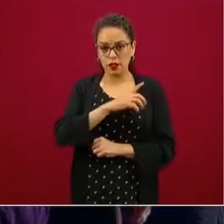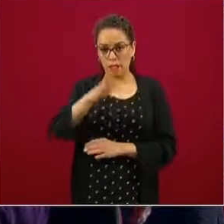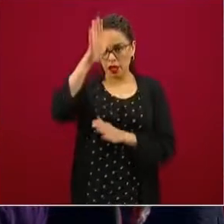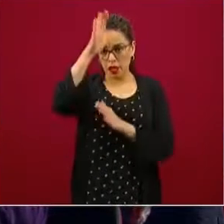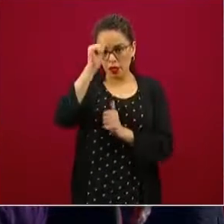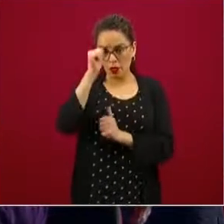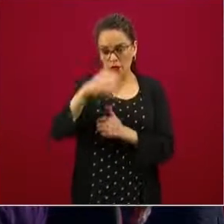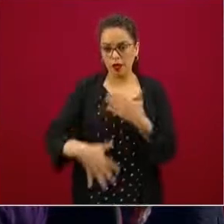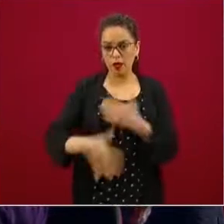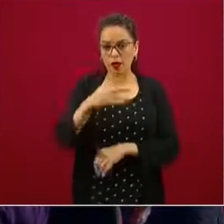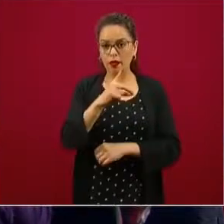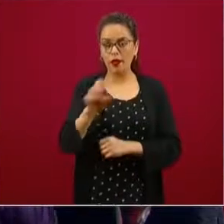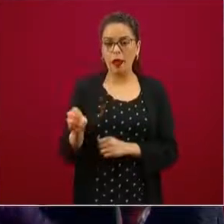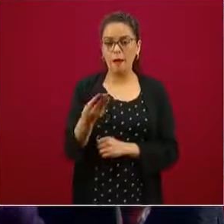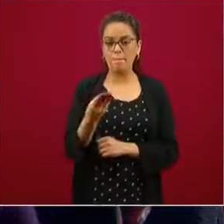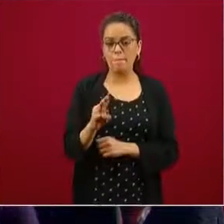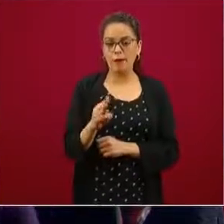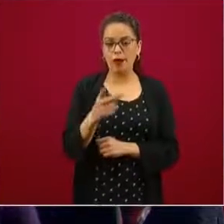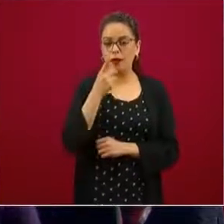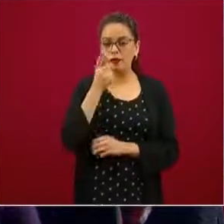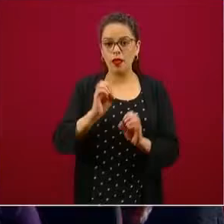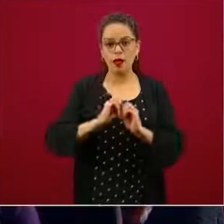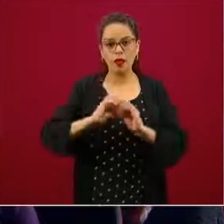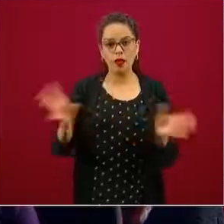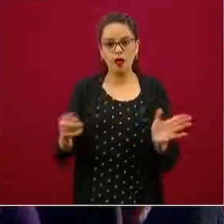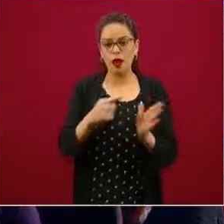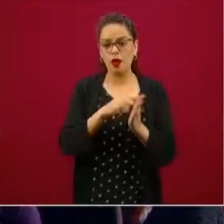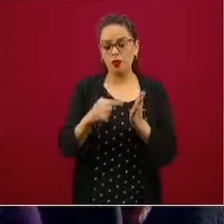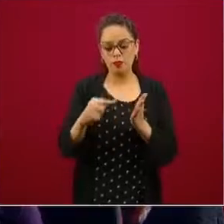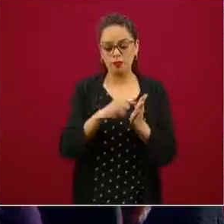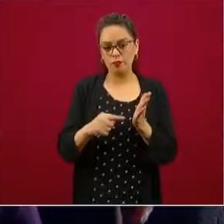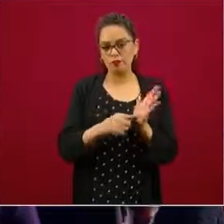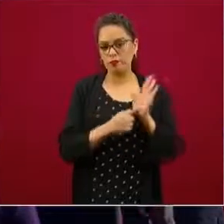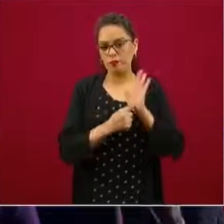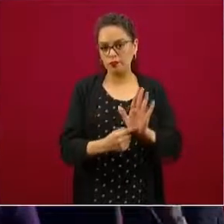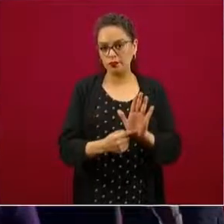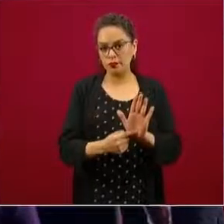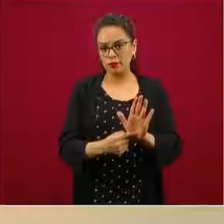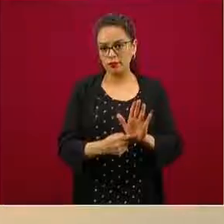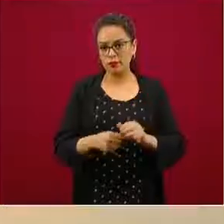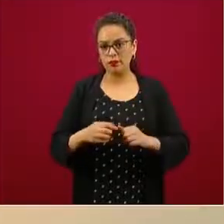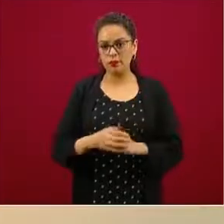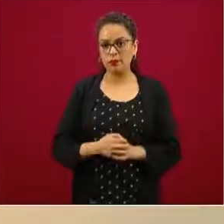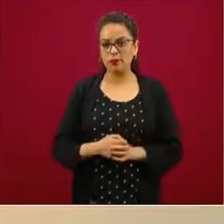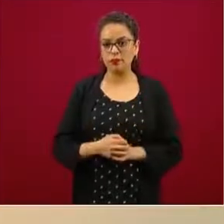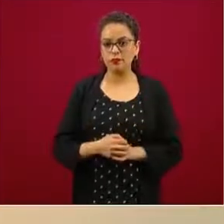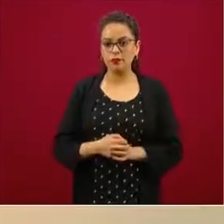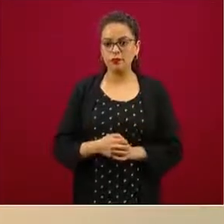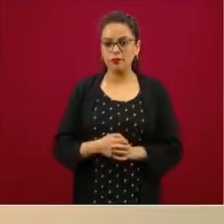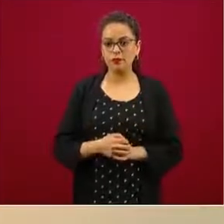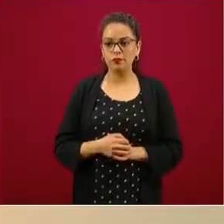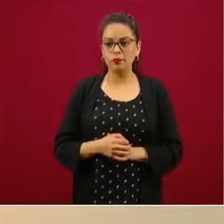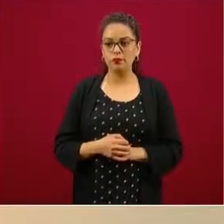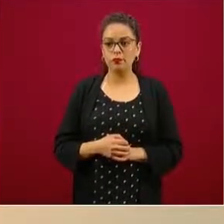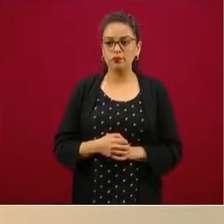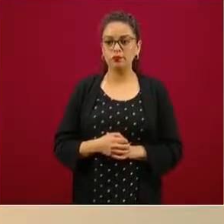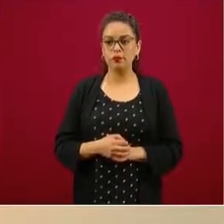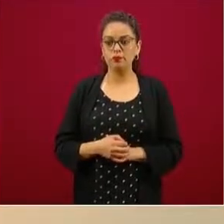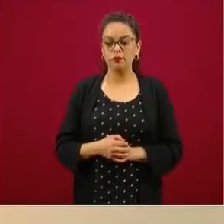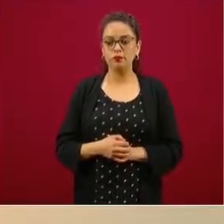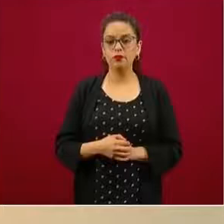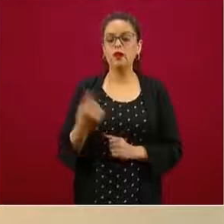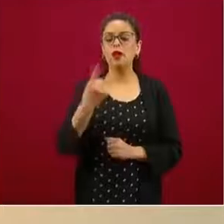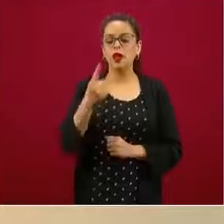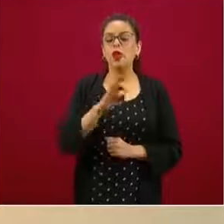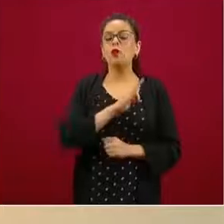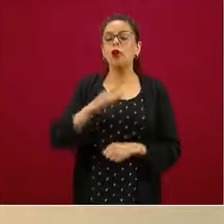mayo, que especifica cuáles son las actividades que pueden ocurrir cuando el semáforo está en rojo,